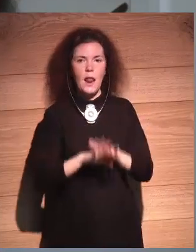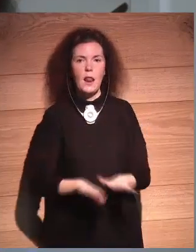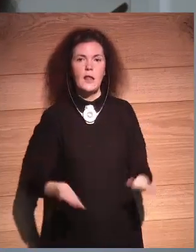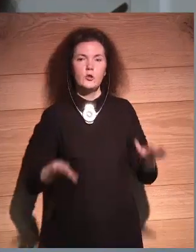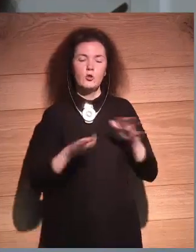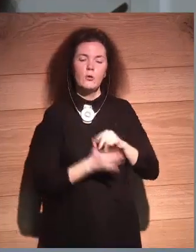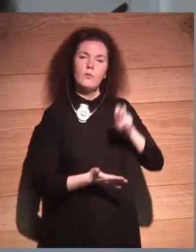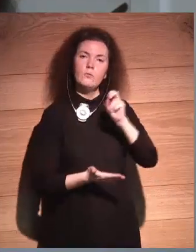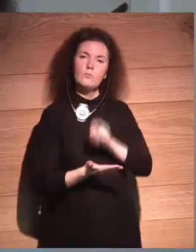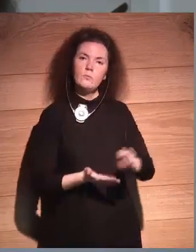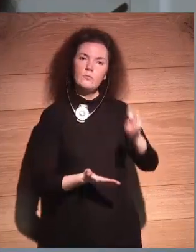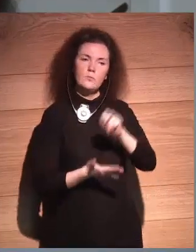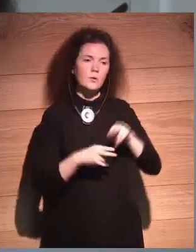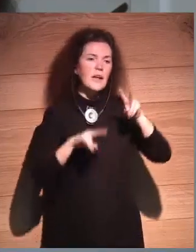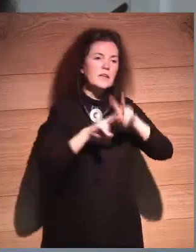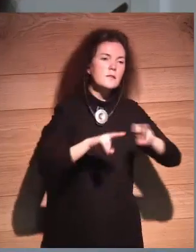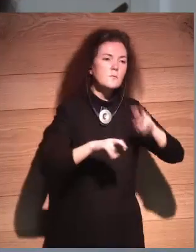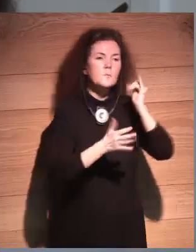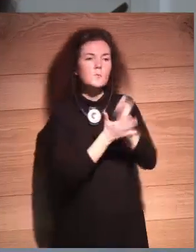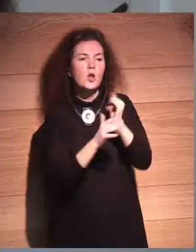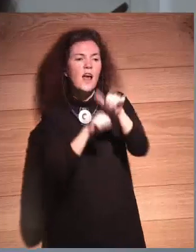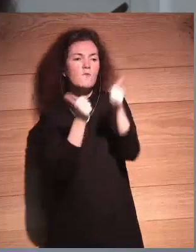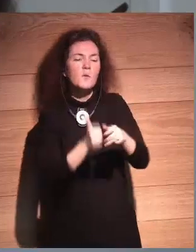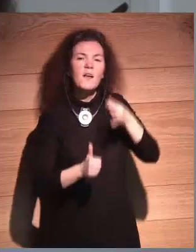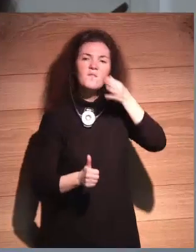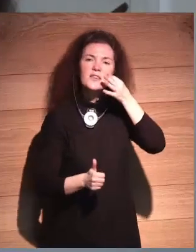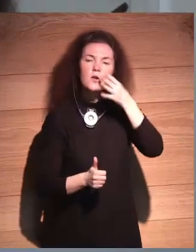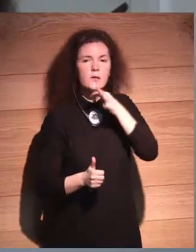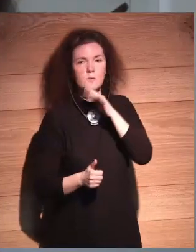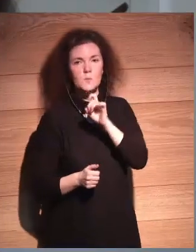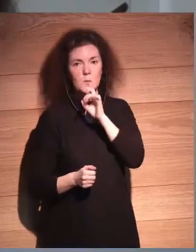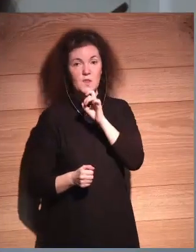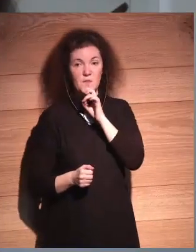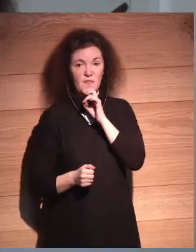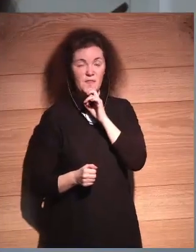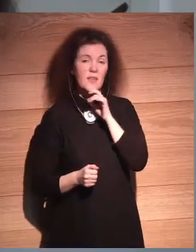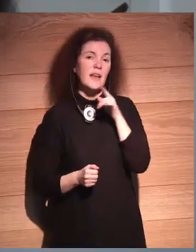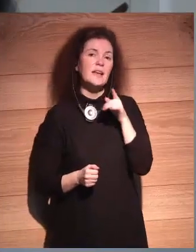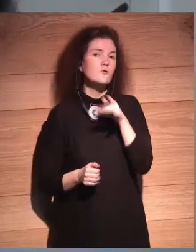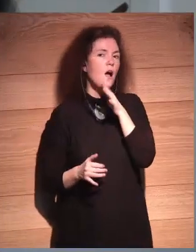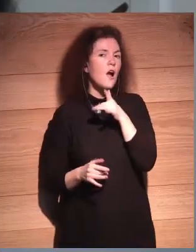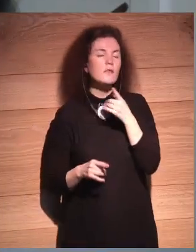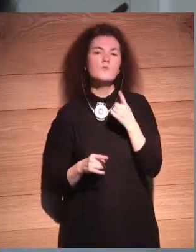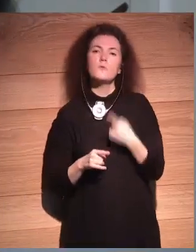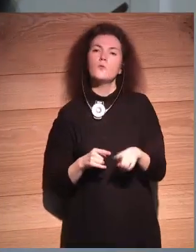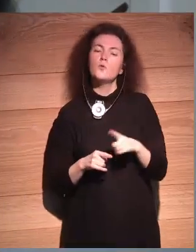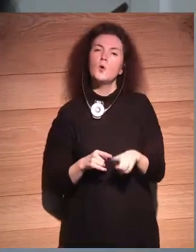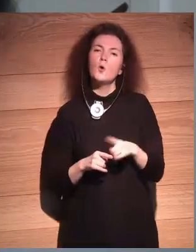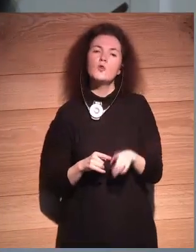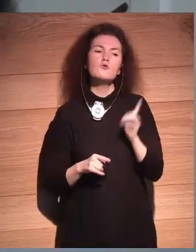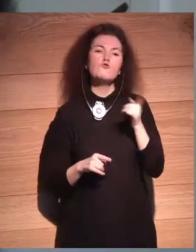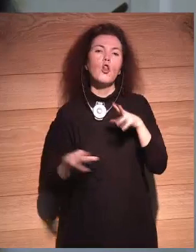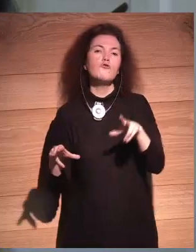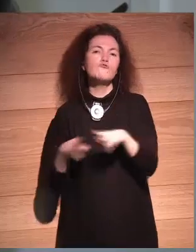lenta, caminar, explorar las cosas de manera física. Esto se está convirtiendo en algo en el que solo